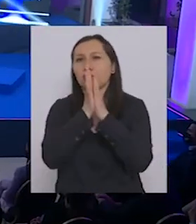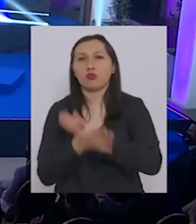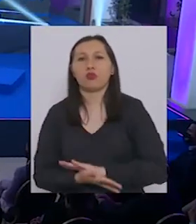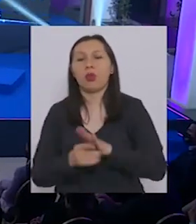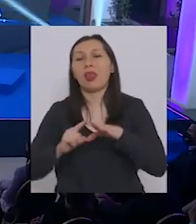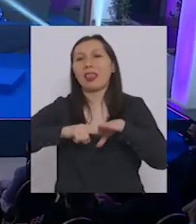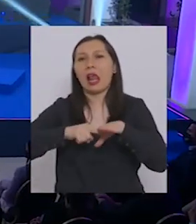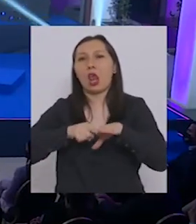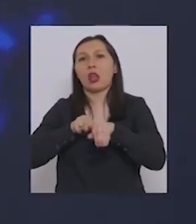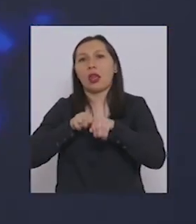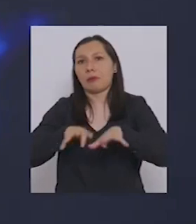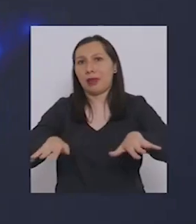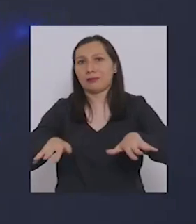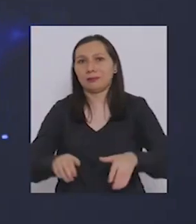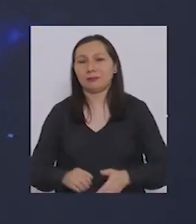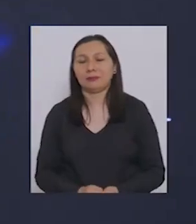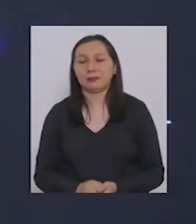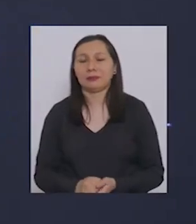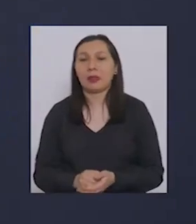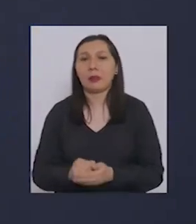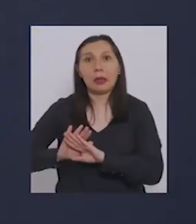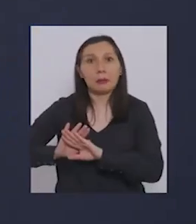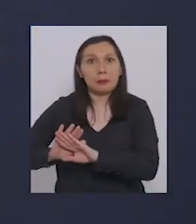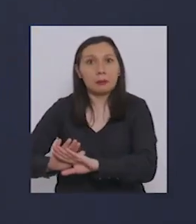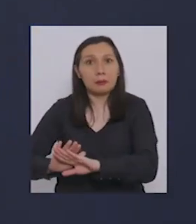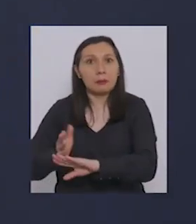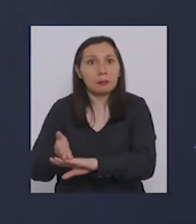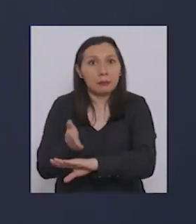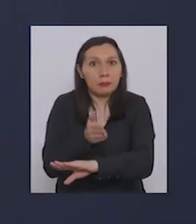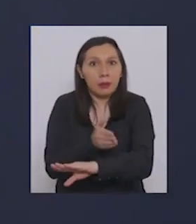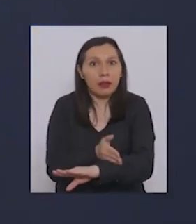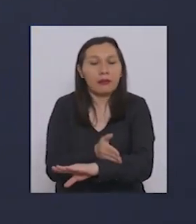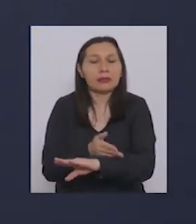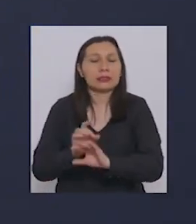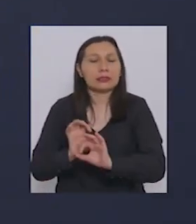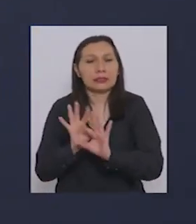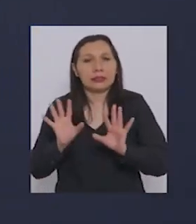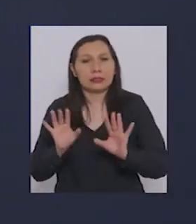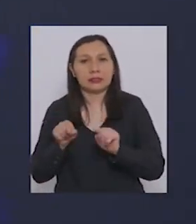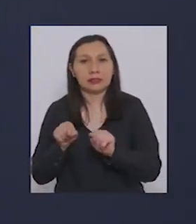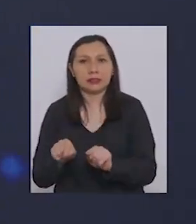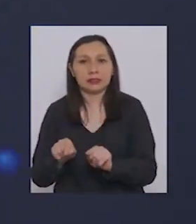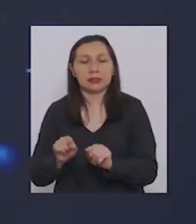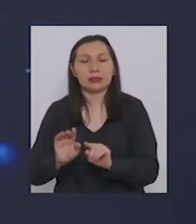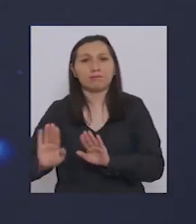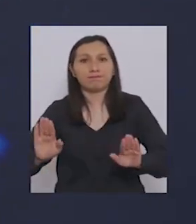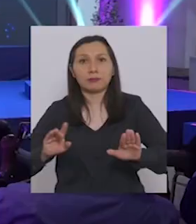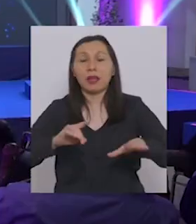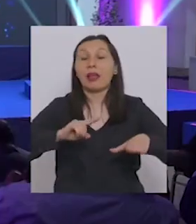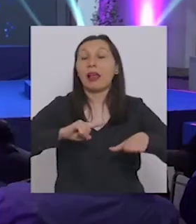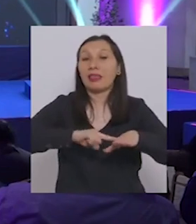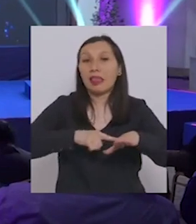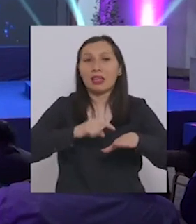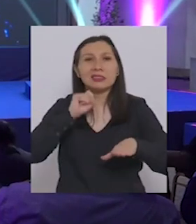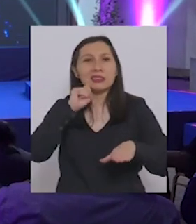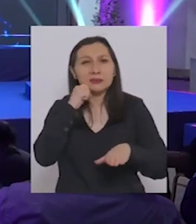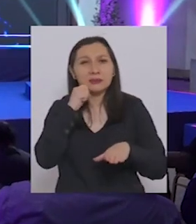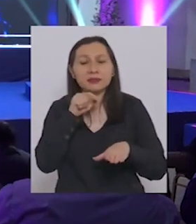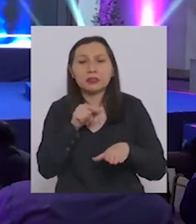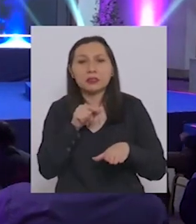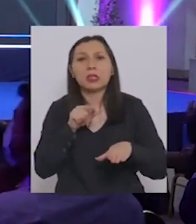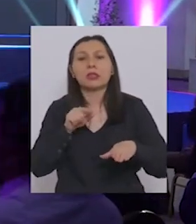tecnologías. Para prevenir y evitar que esta tecnología signifique signifique